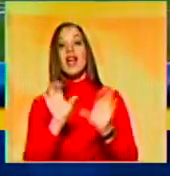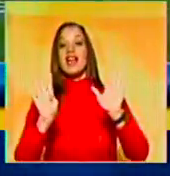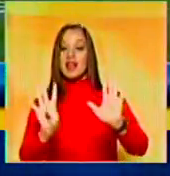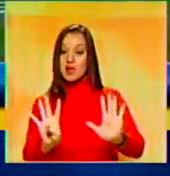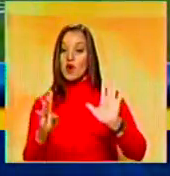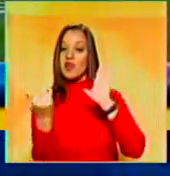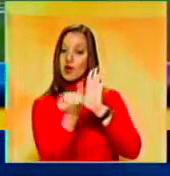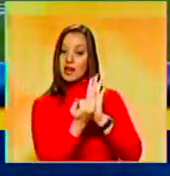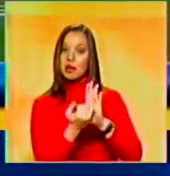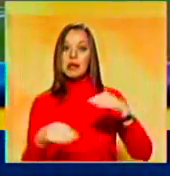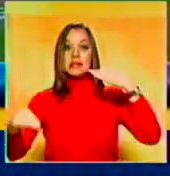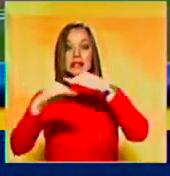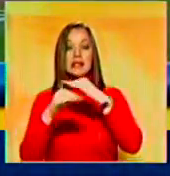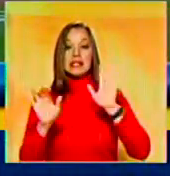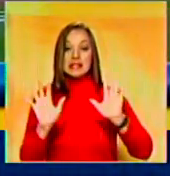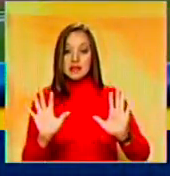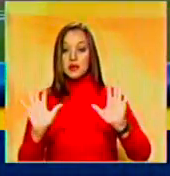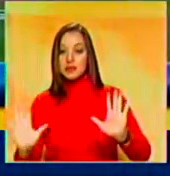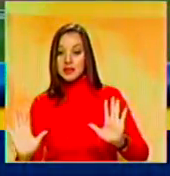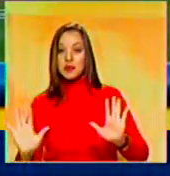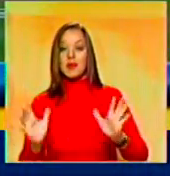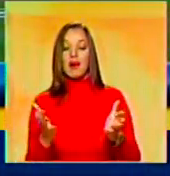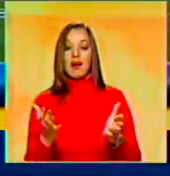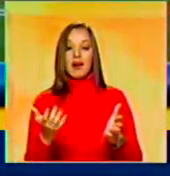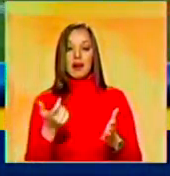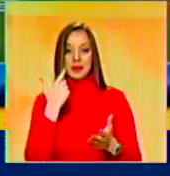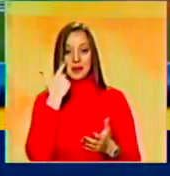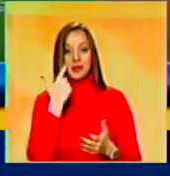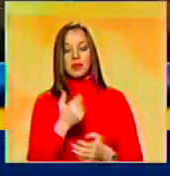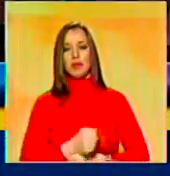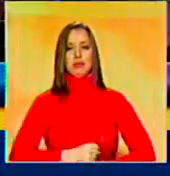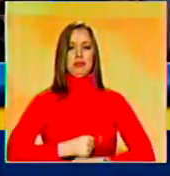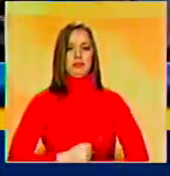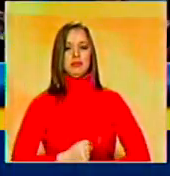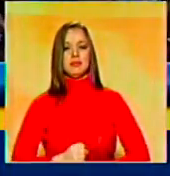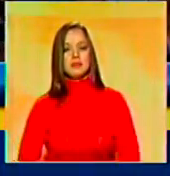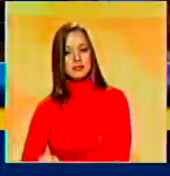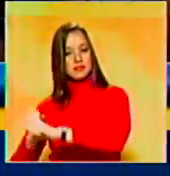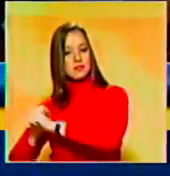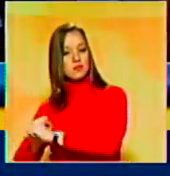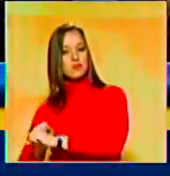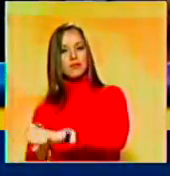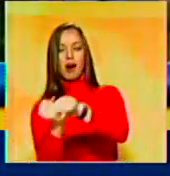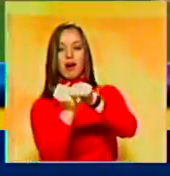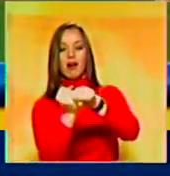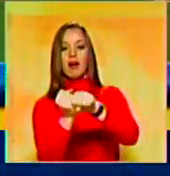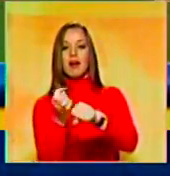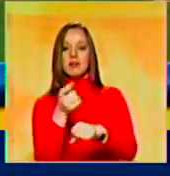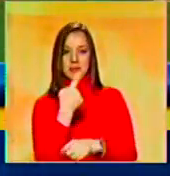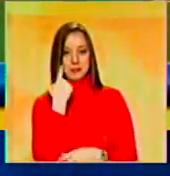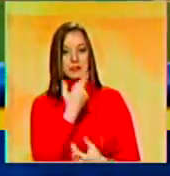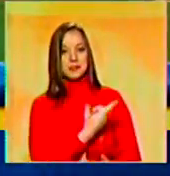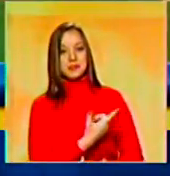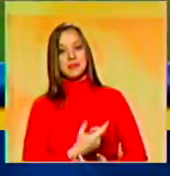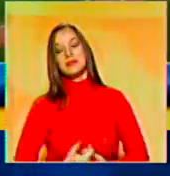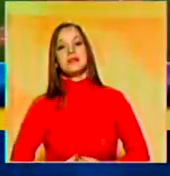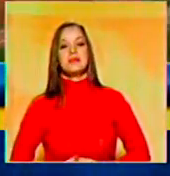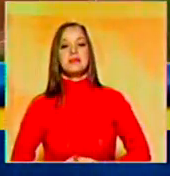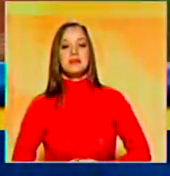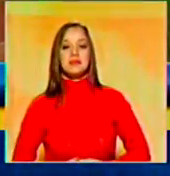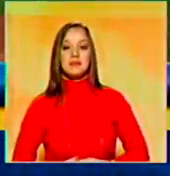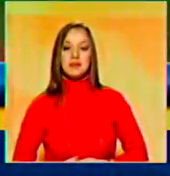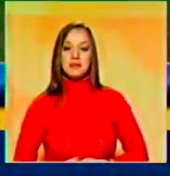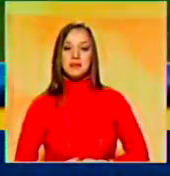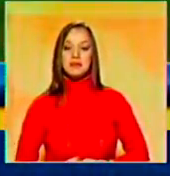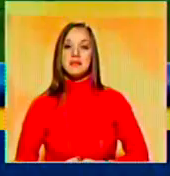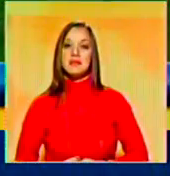y con el juego empatado a 5. Jeter se vistió de héroe y al primer pitcher conectó sencillo a la derecha. Ahí lo vemos para